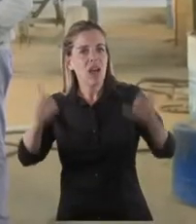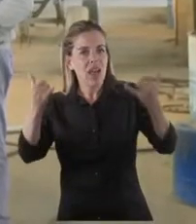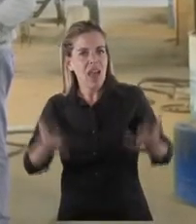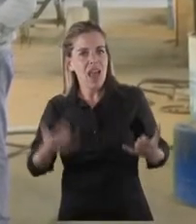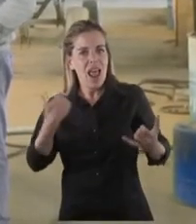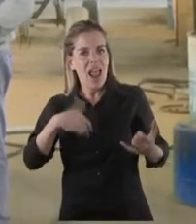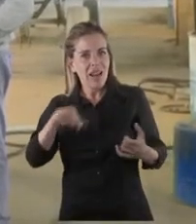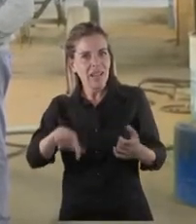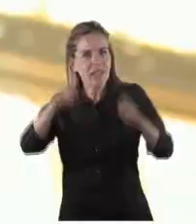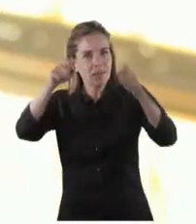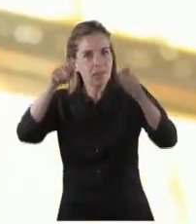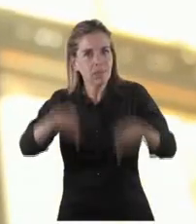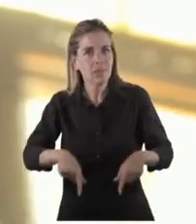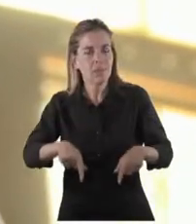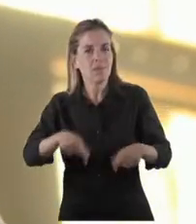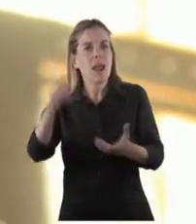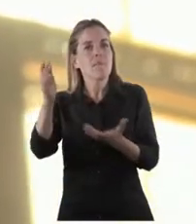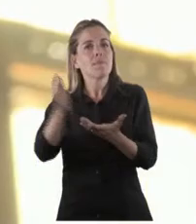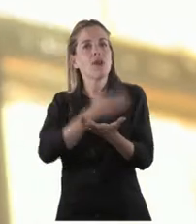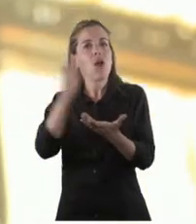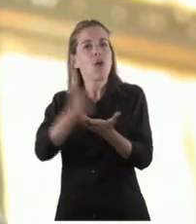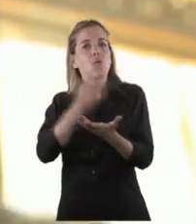para producir